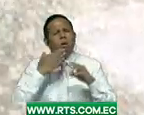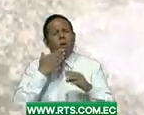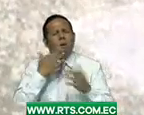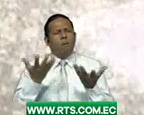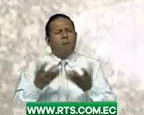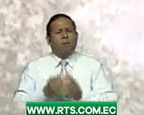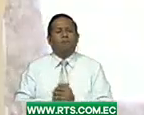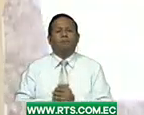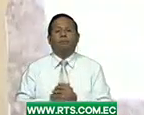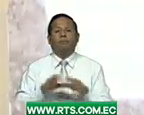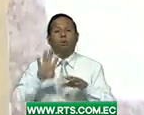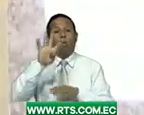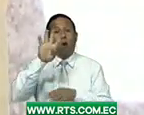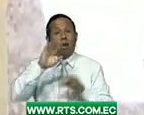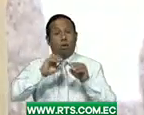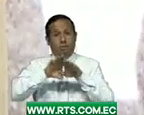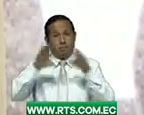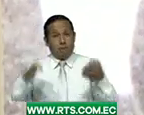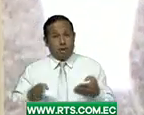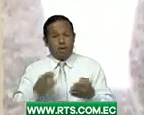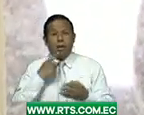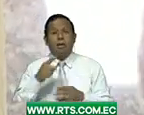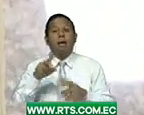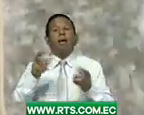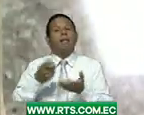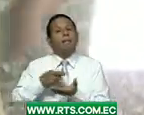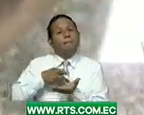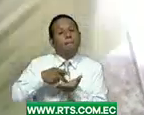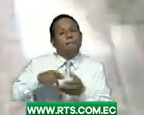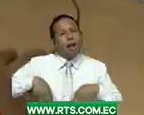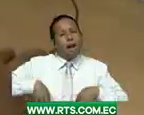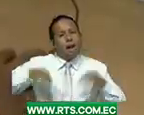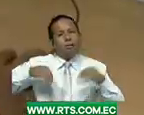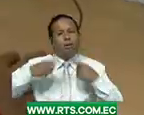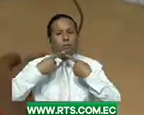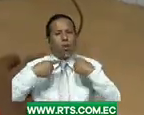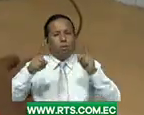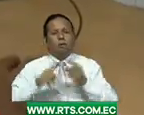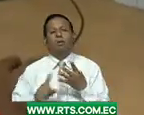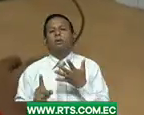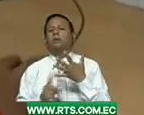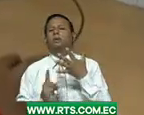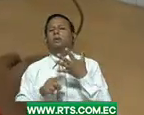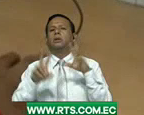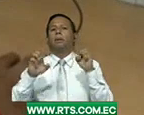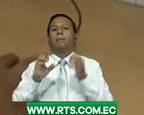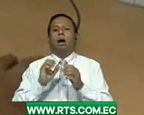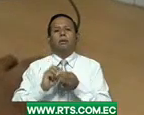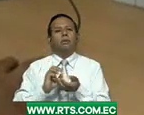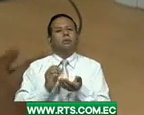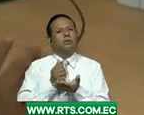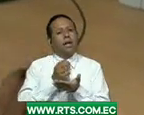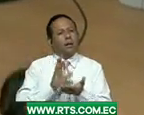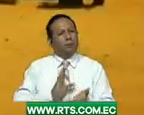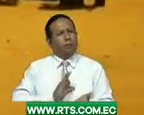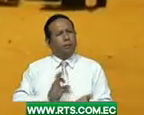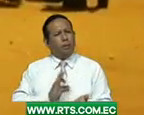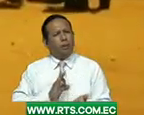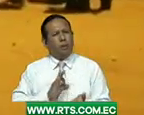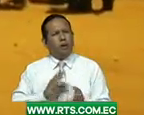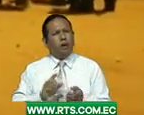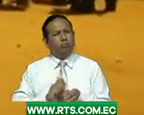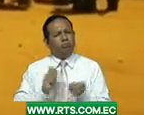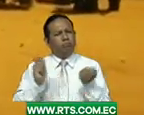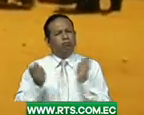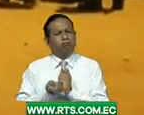La cuarta mesa tratará el gasto público y una quinta abordará la implementación tecnológica para transparentar procesos.